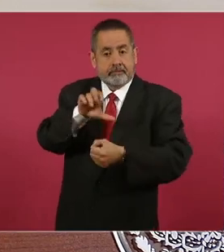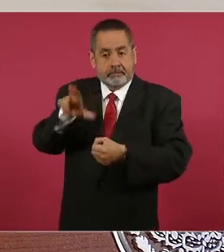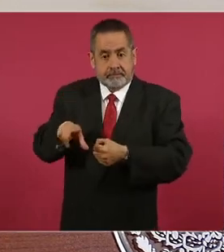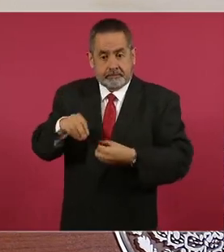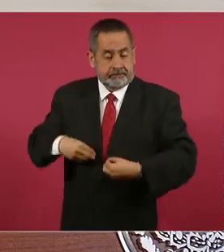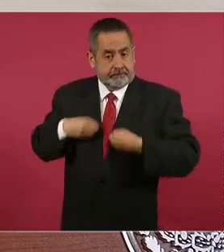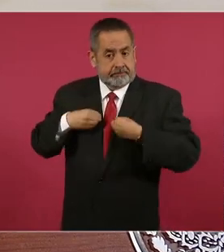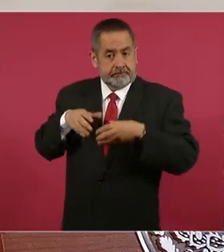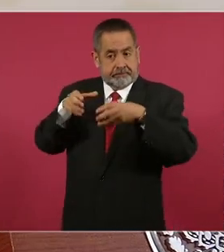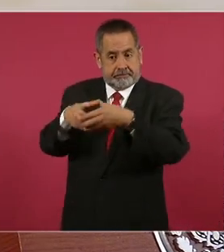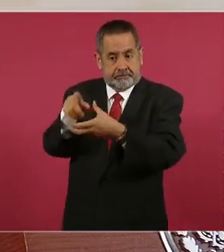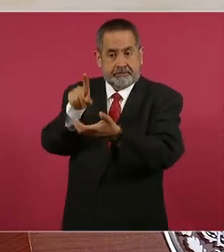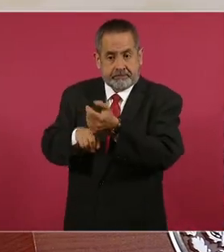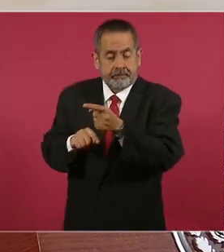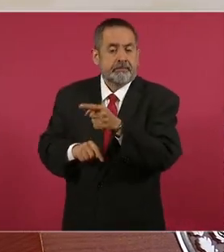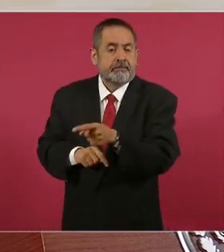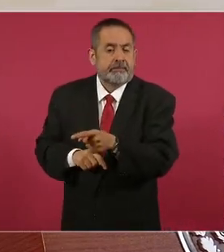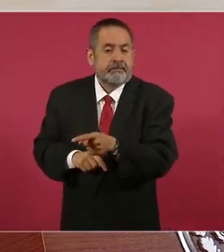ya